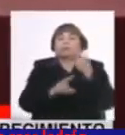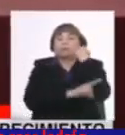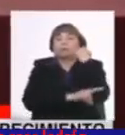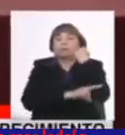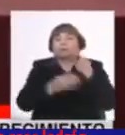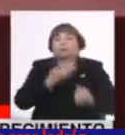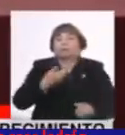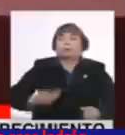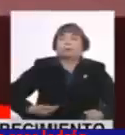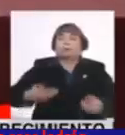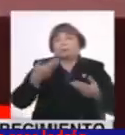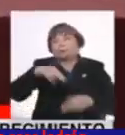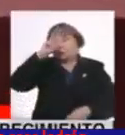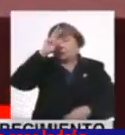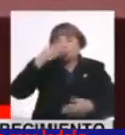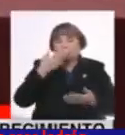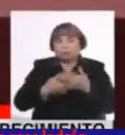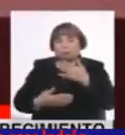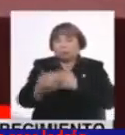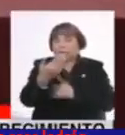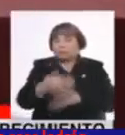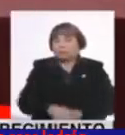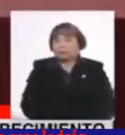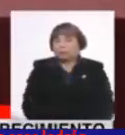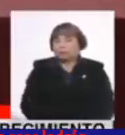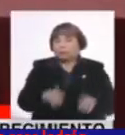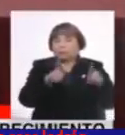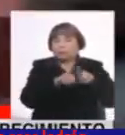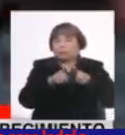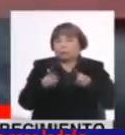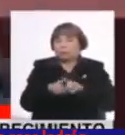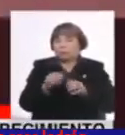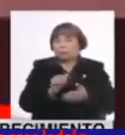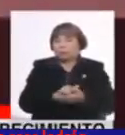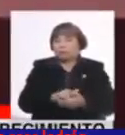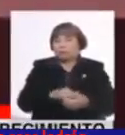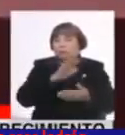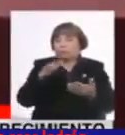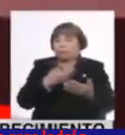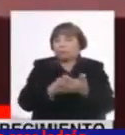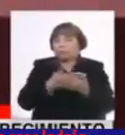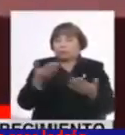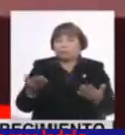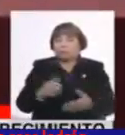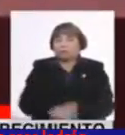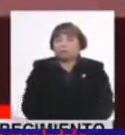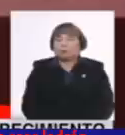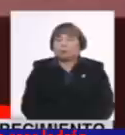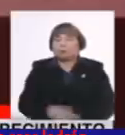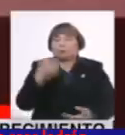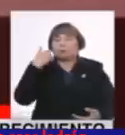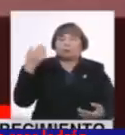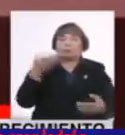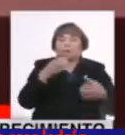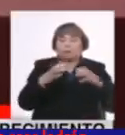Nacional de la República del Perú. Tenga usted muy buenos días, al igual que para todos los